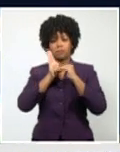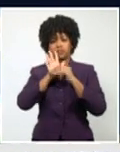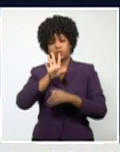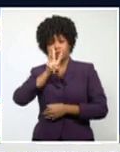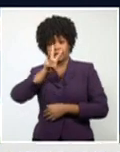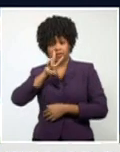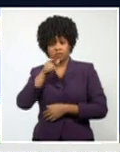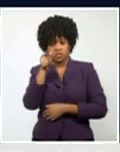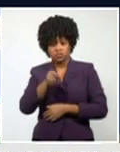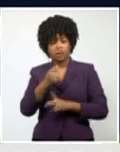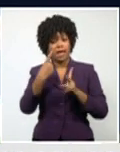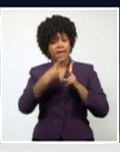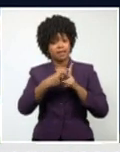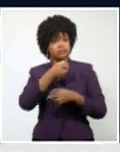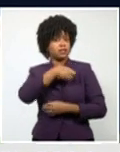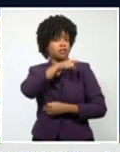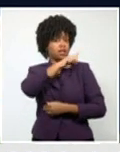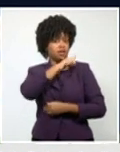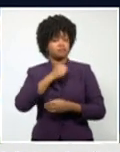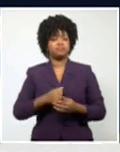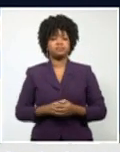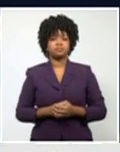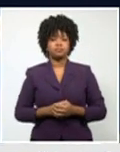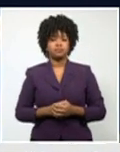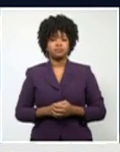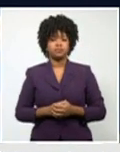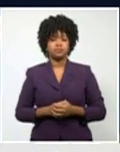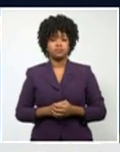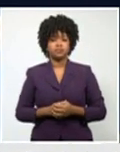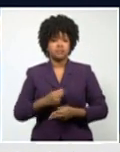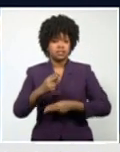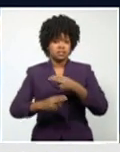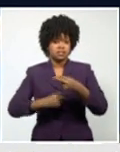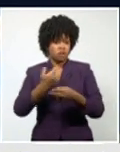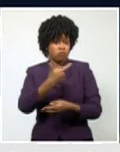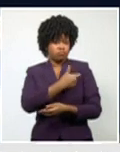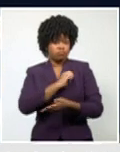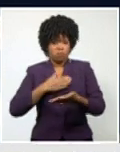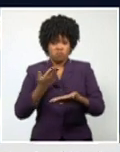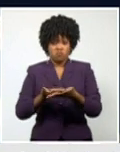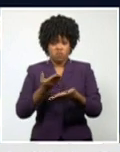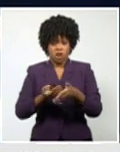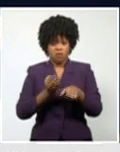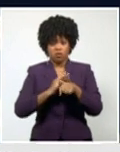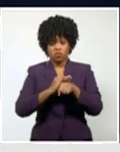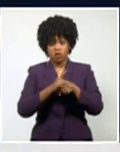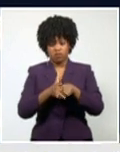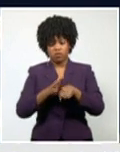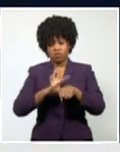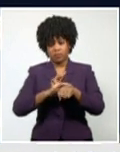y en el día de ayer se estudiaron para detectar el SARS-CoV-2 y la enfermedad de